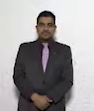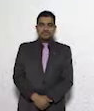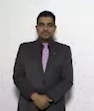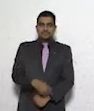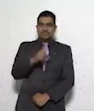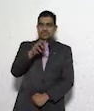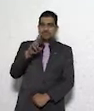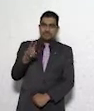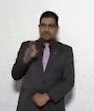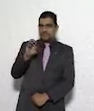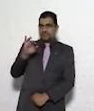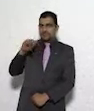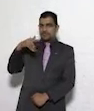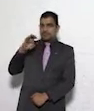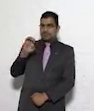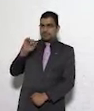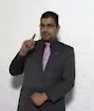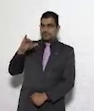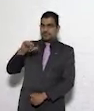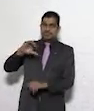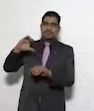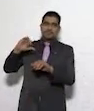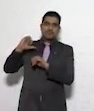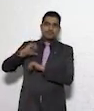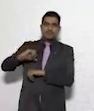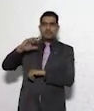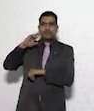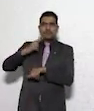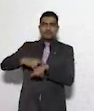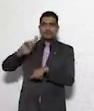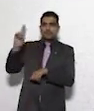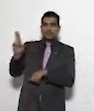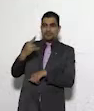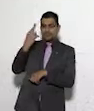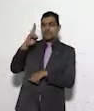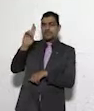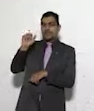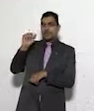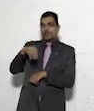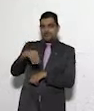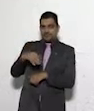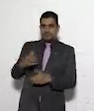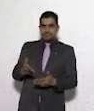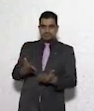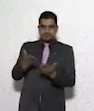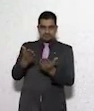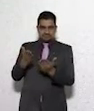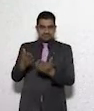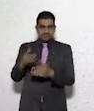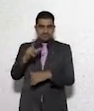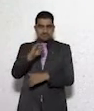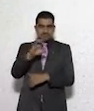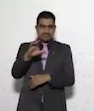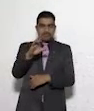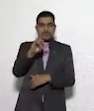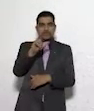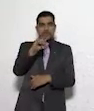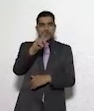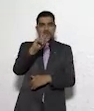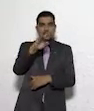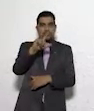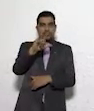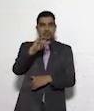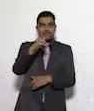Doctor Enrique Graue Vigers, rector de la Universidad Nacional Autónoma de México. Licenciado Luis Raúl González